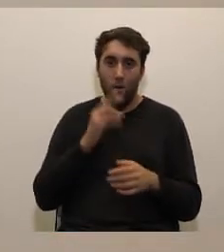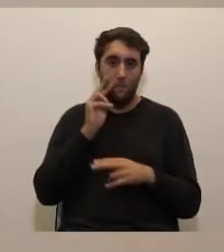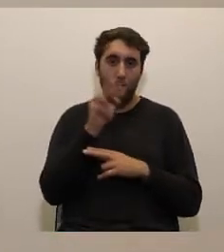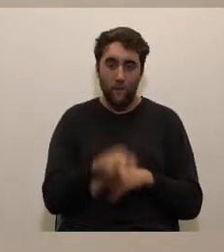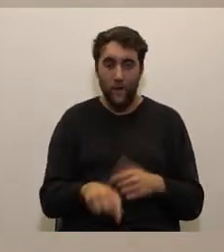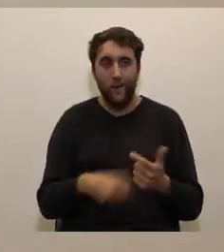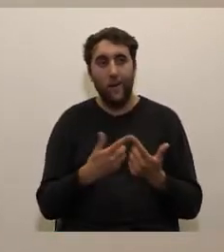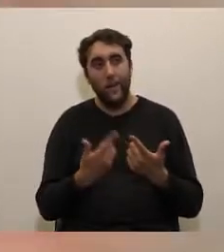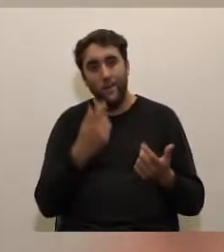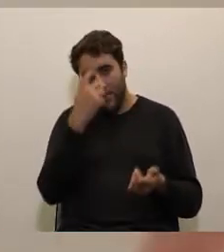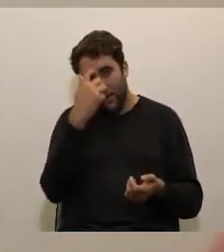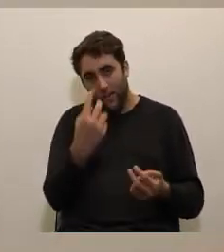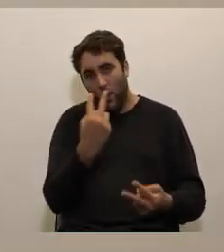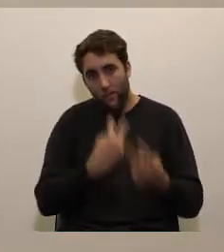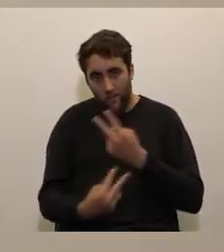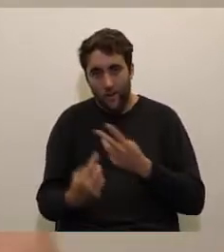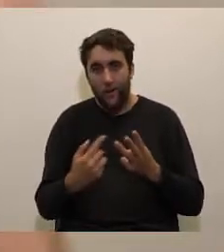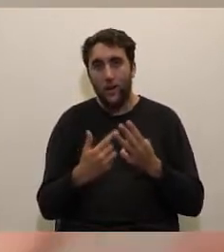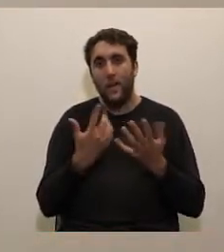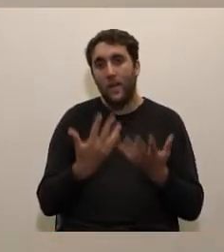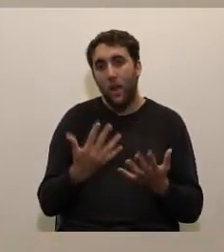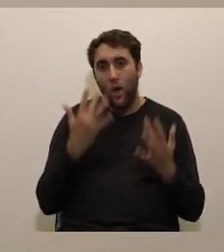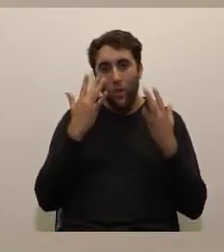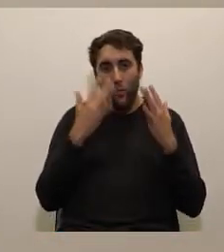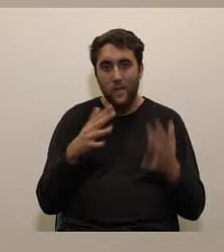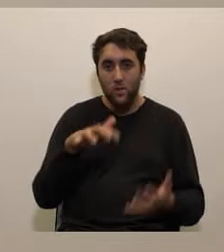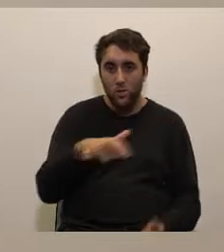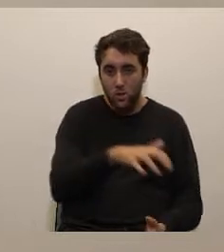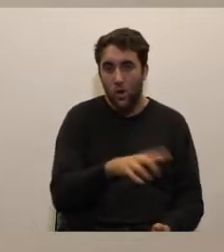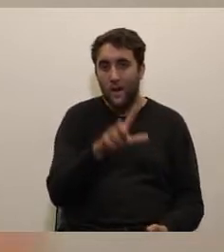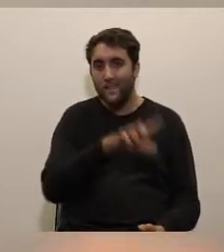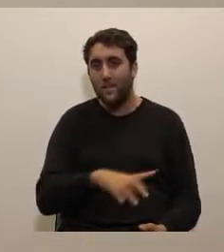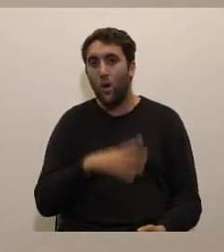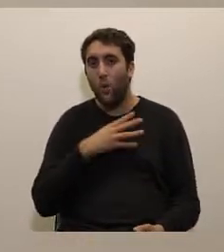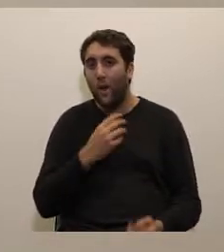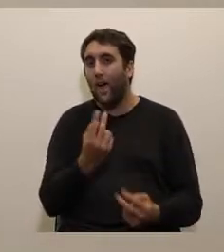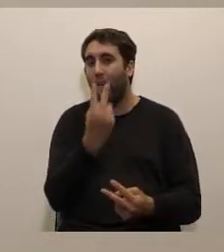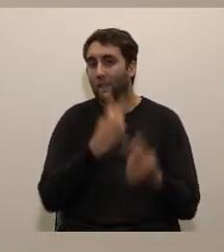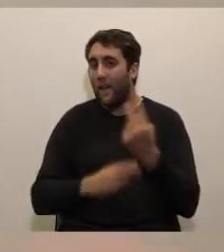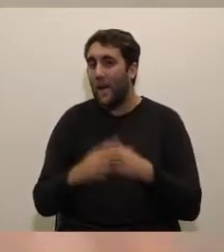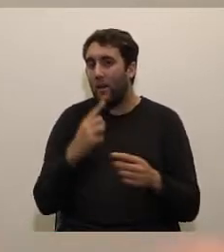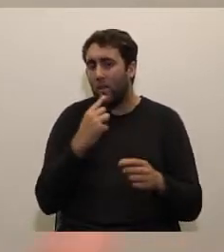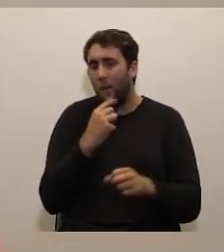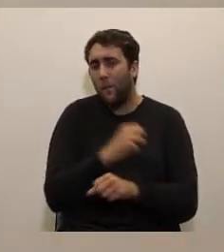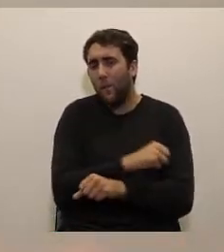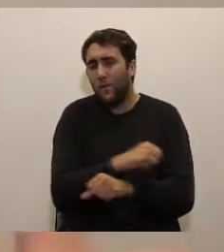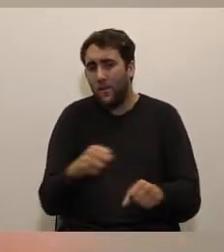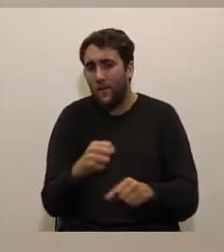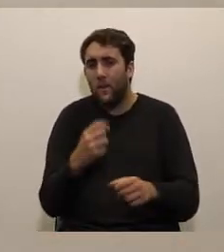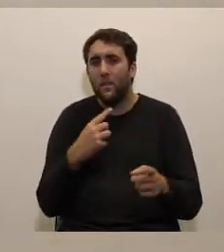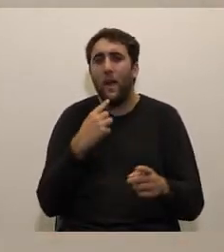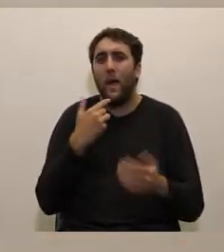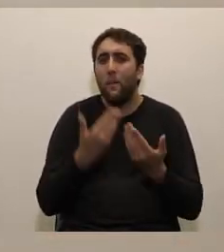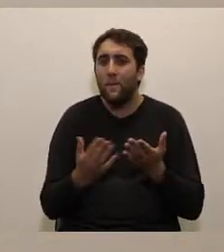a las personas, a los centros educativos, como eso es inabarcable, entonces se empieza como de a poco, o eso fue como lo que